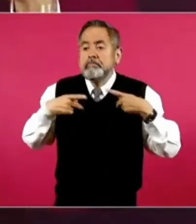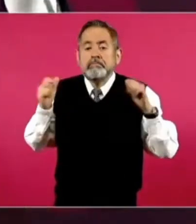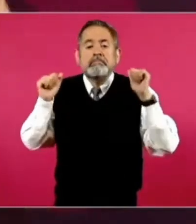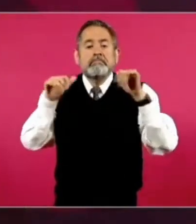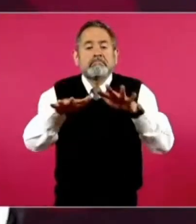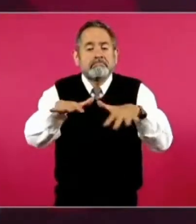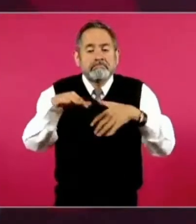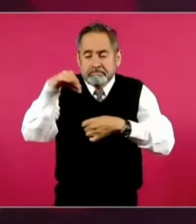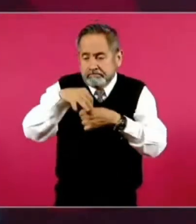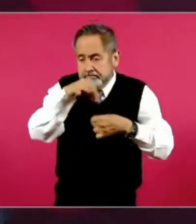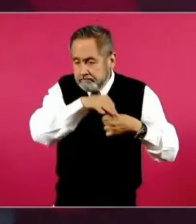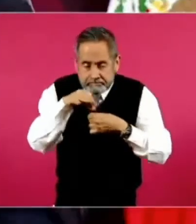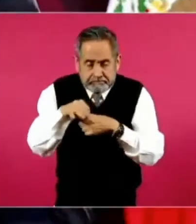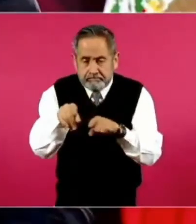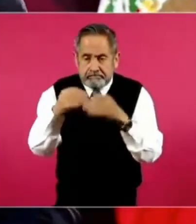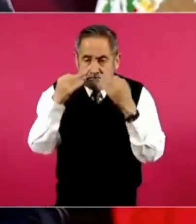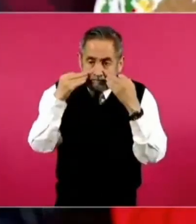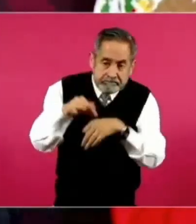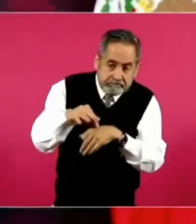sabían que